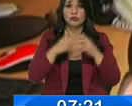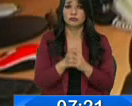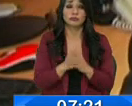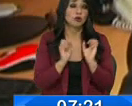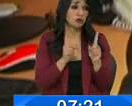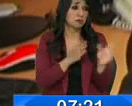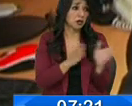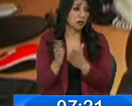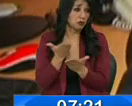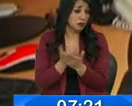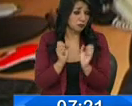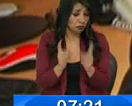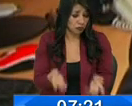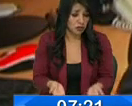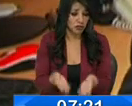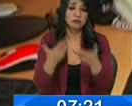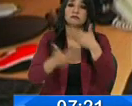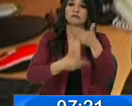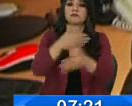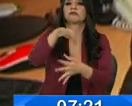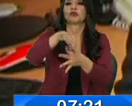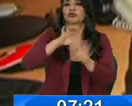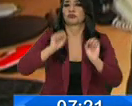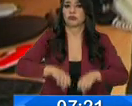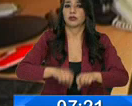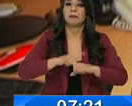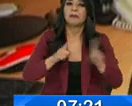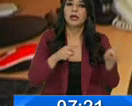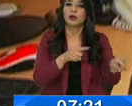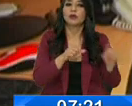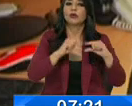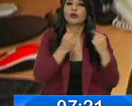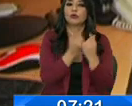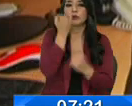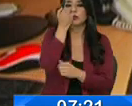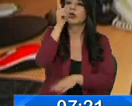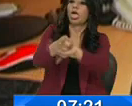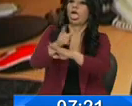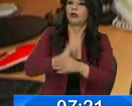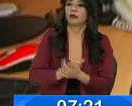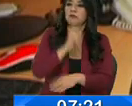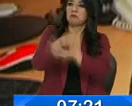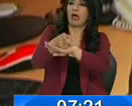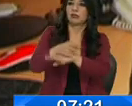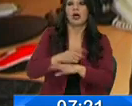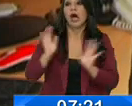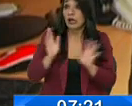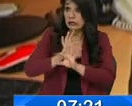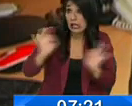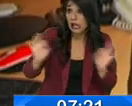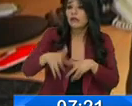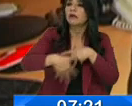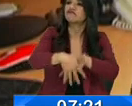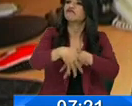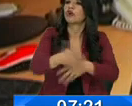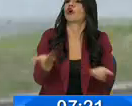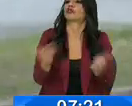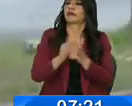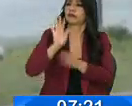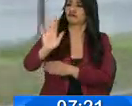plan económico y conseguir los votos. Pero no pueden tratar de imponerlo a la fuerza con amenazas de paros o de